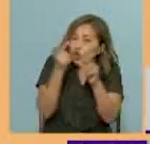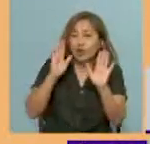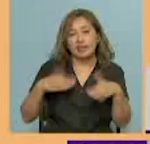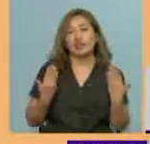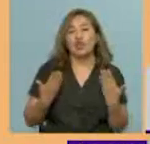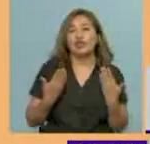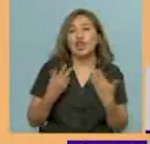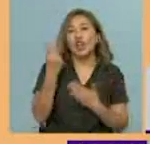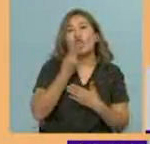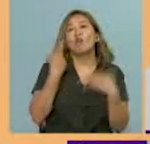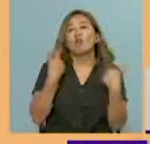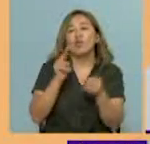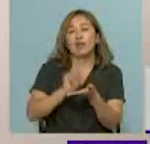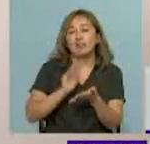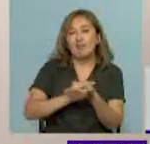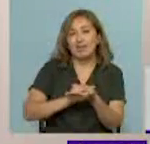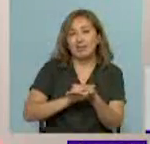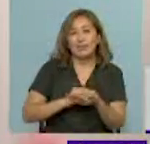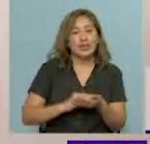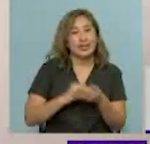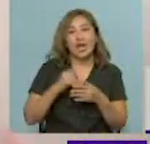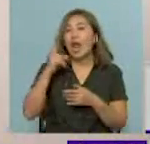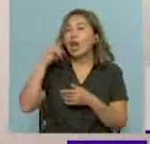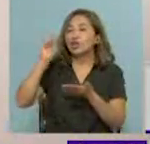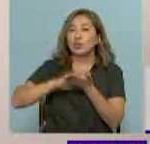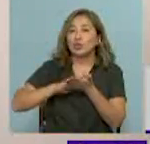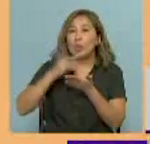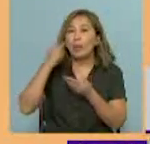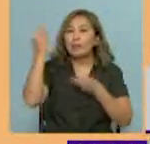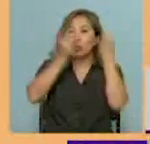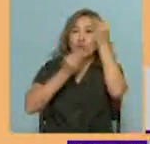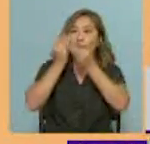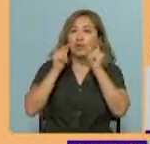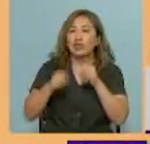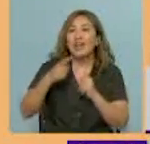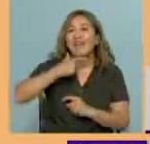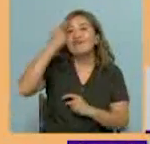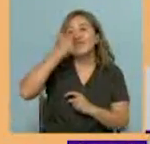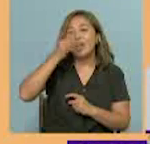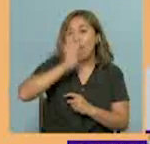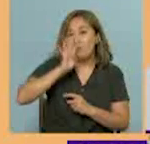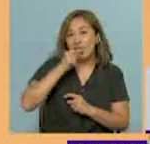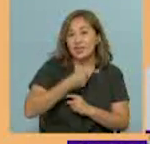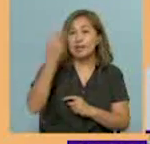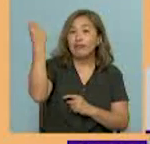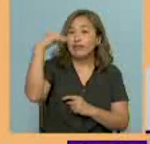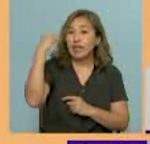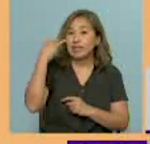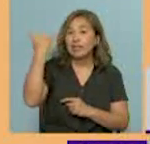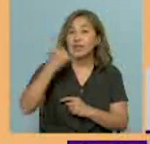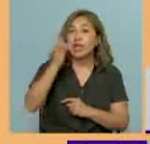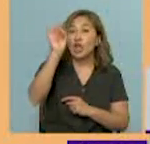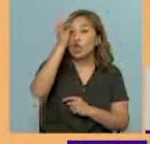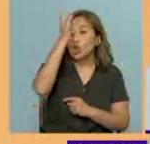que matamos dos pájaros de un tiro' bueno muchas cosas situación que nos están preocupando en la fiebre amarilla brasil ha tenido 12